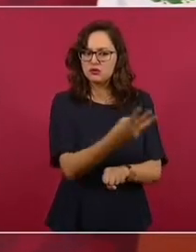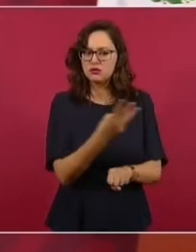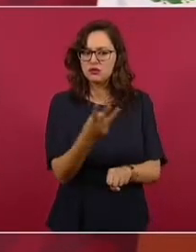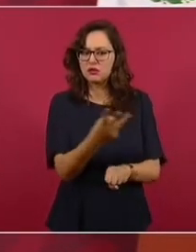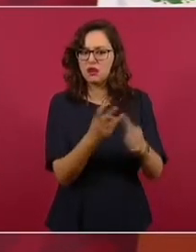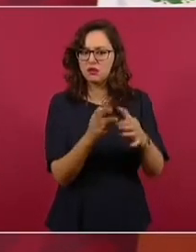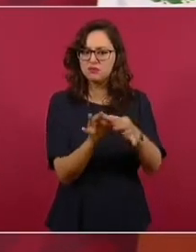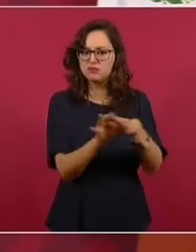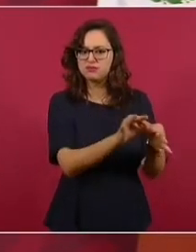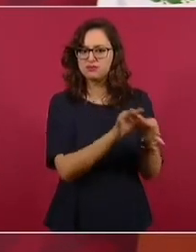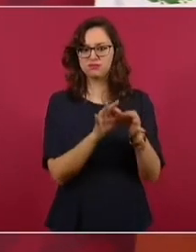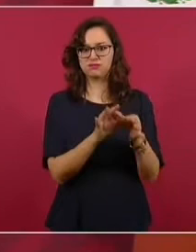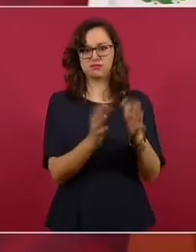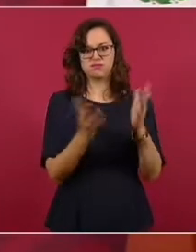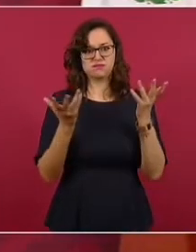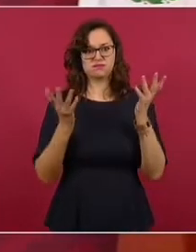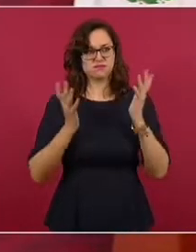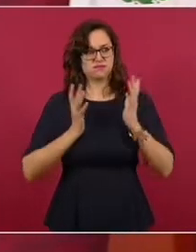Bueno,